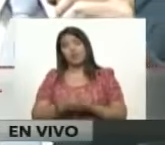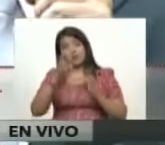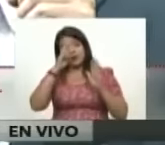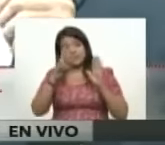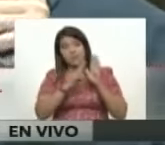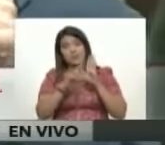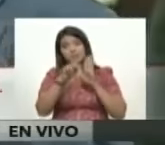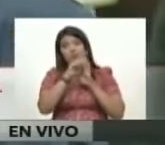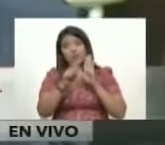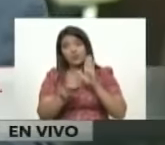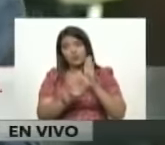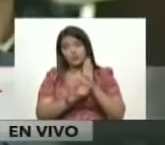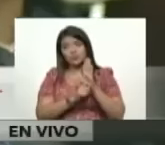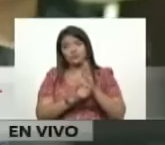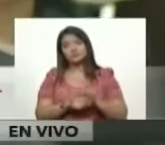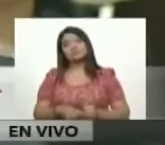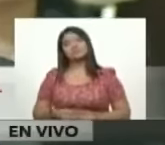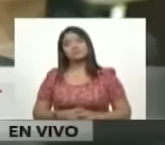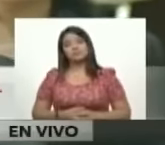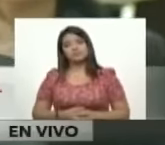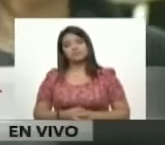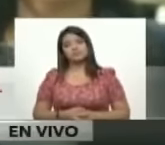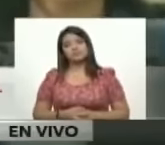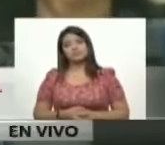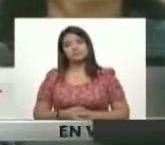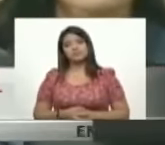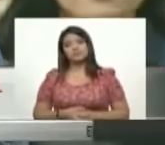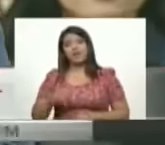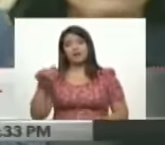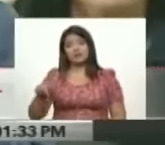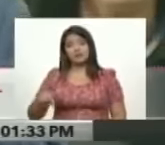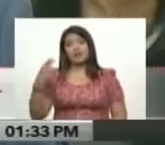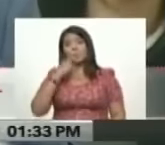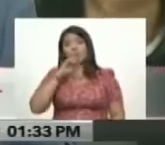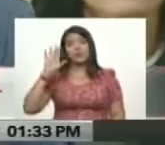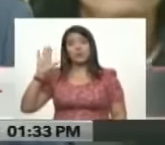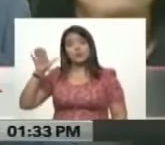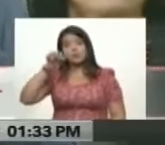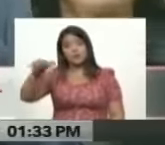constitucionales y electorales. Tenemos un gran compromiso con este pueblo.